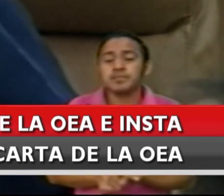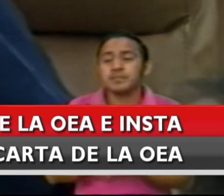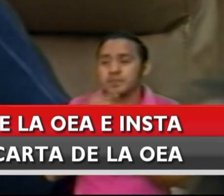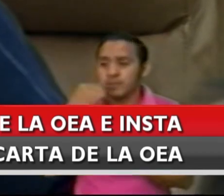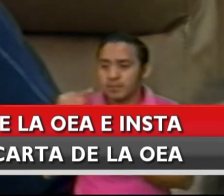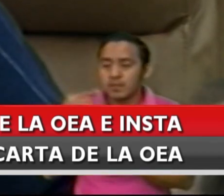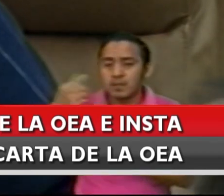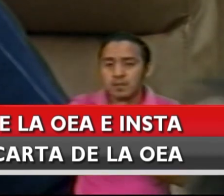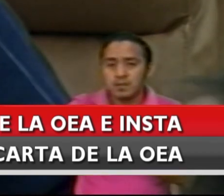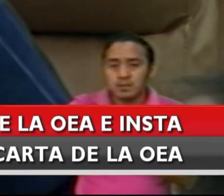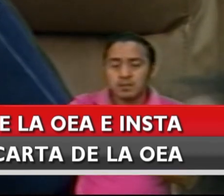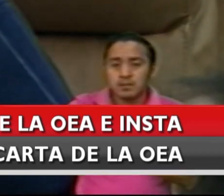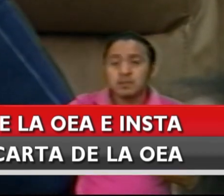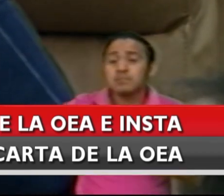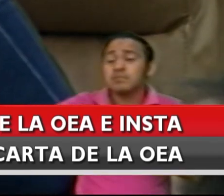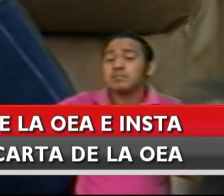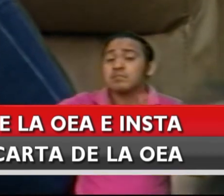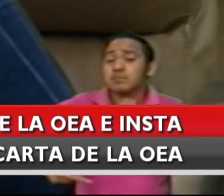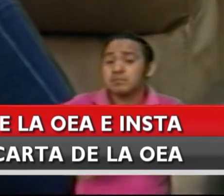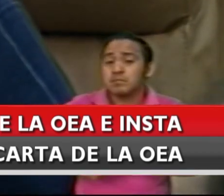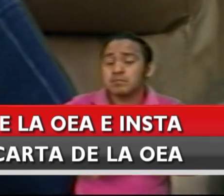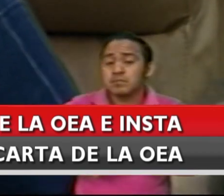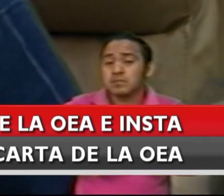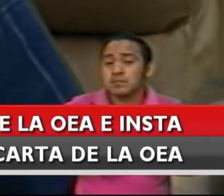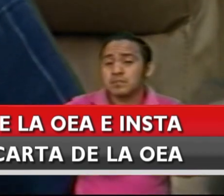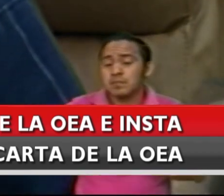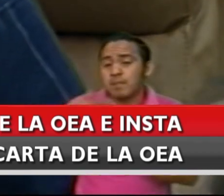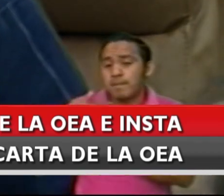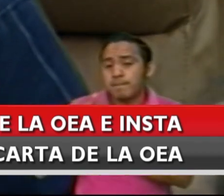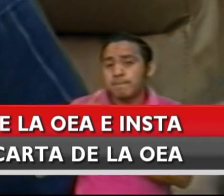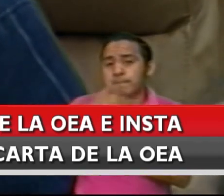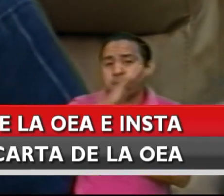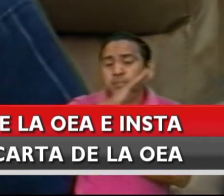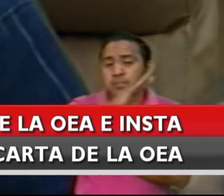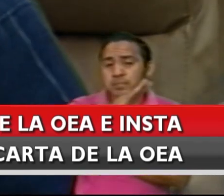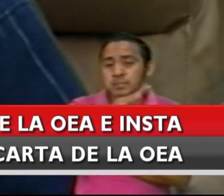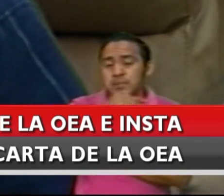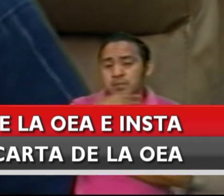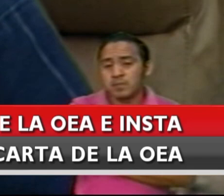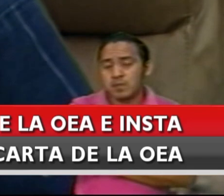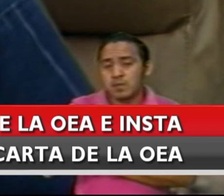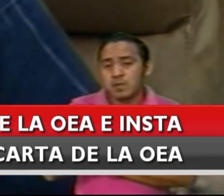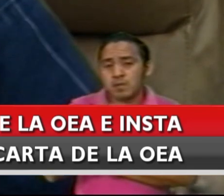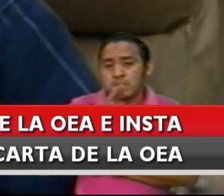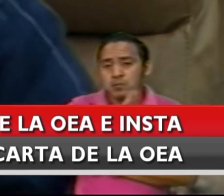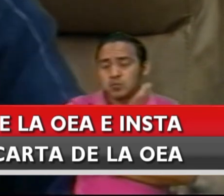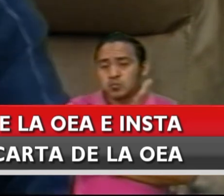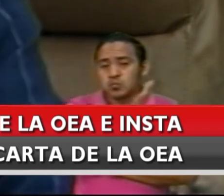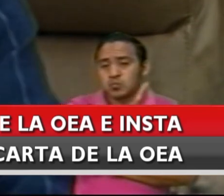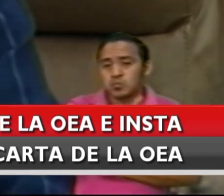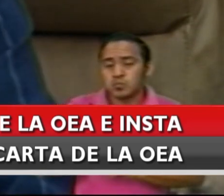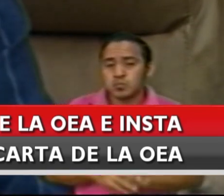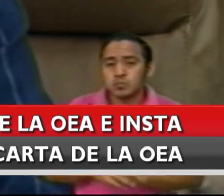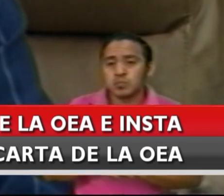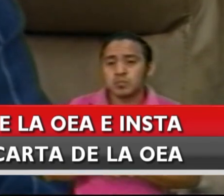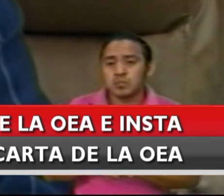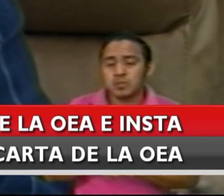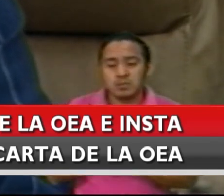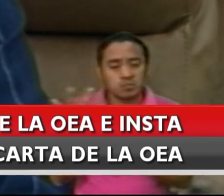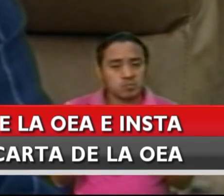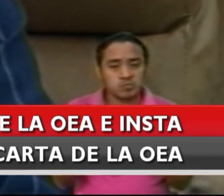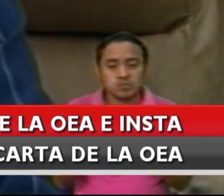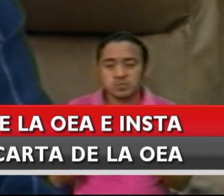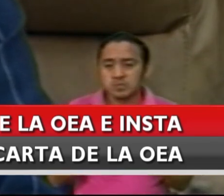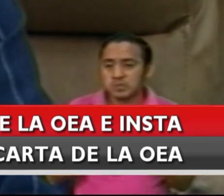denunciar la carta significa dejar de ser parte de ese espacio que solamente